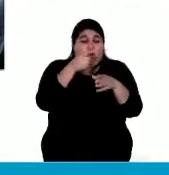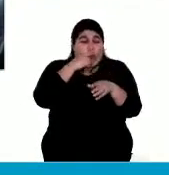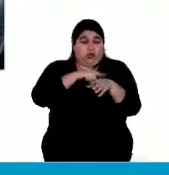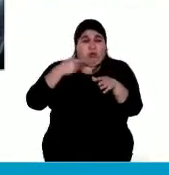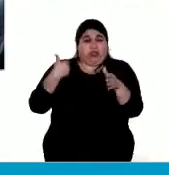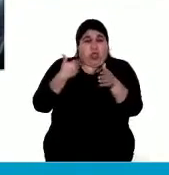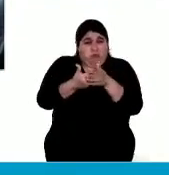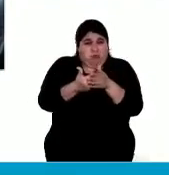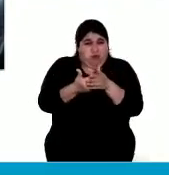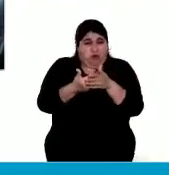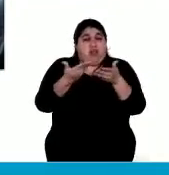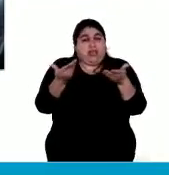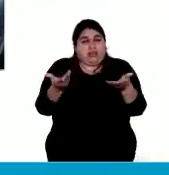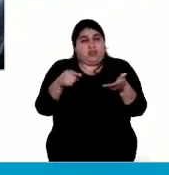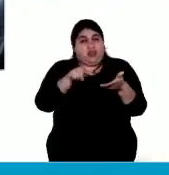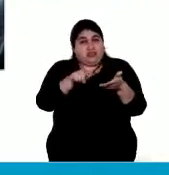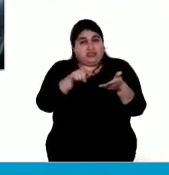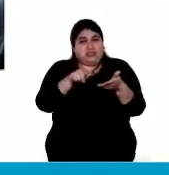¿sí?